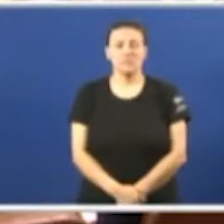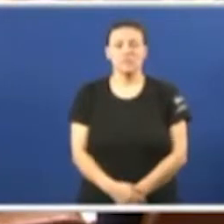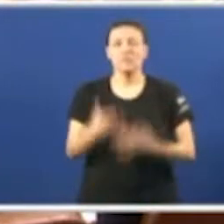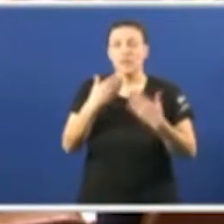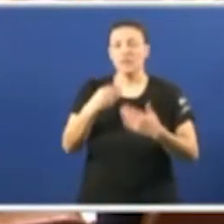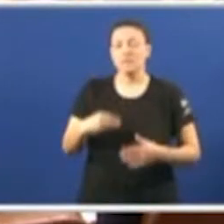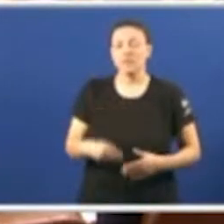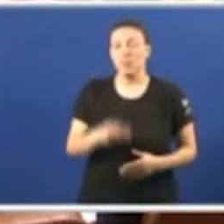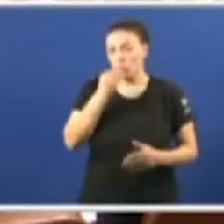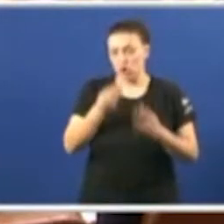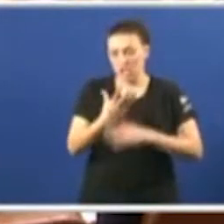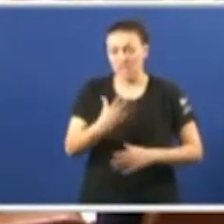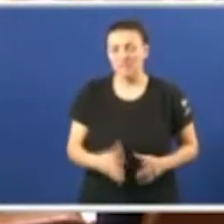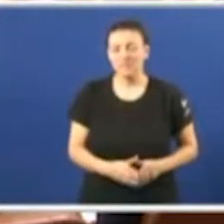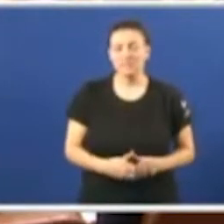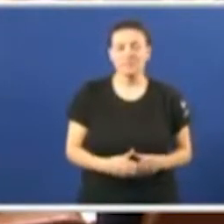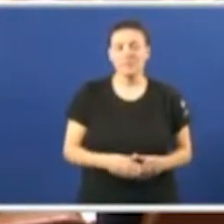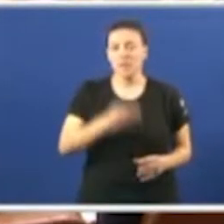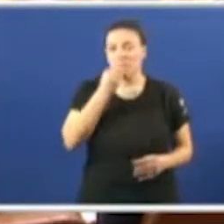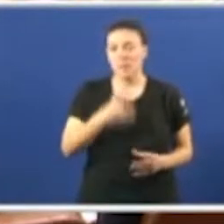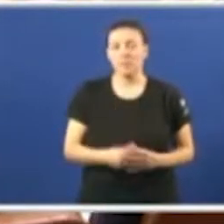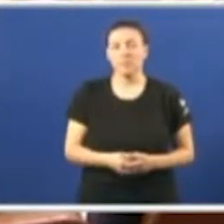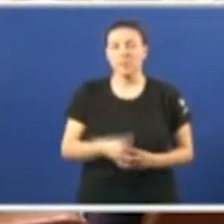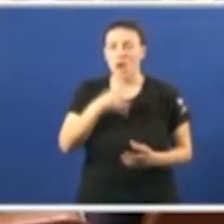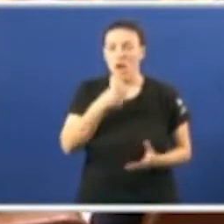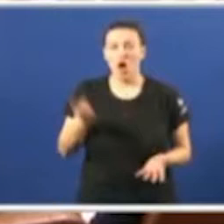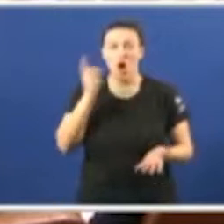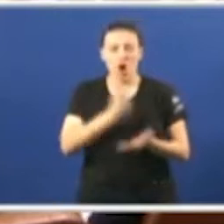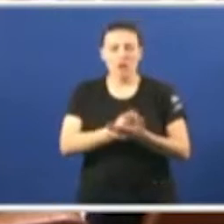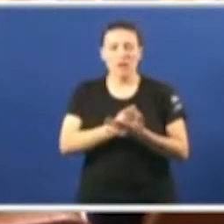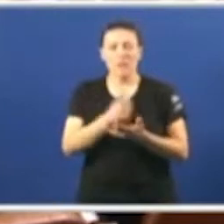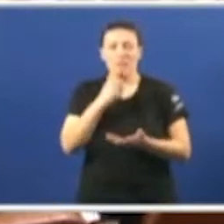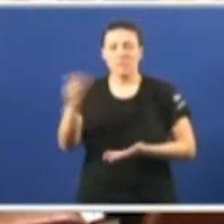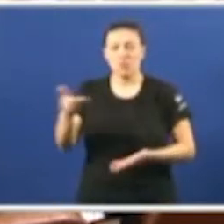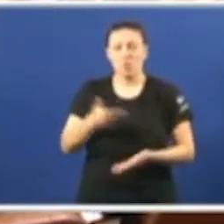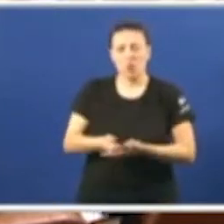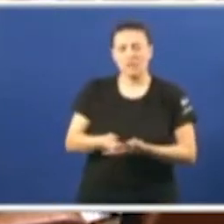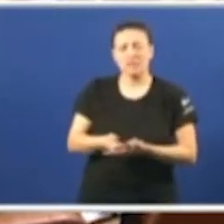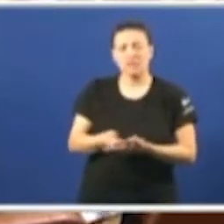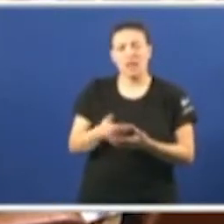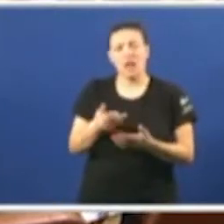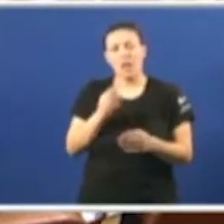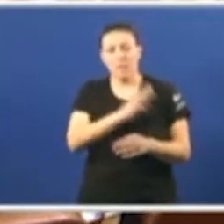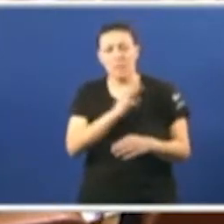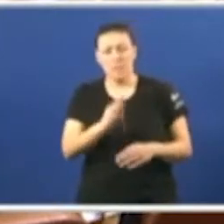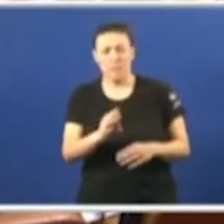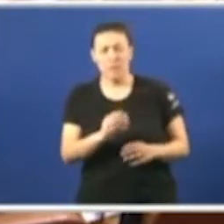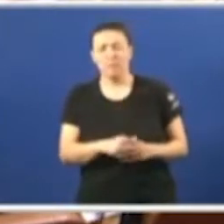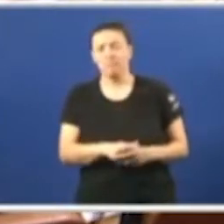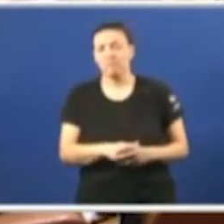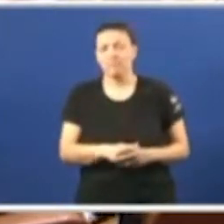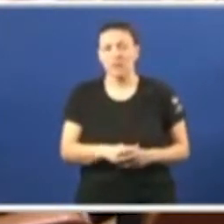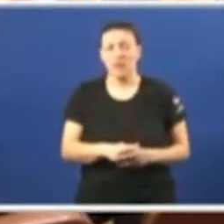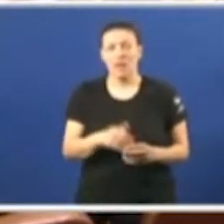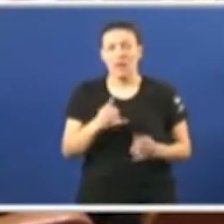Grazas, presidente. Bo día. Ben, estamos outra vez ante unha desas iniciativas parlamentarias do Grupo Popular que son